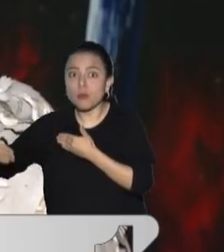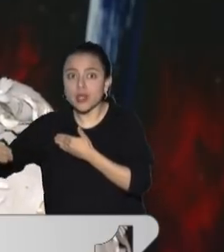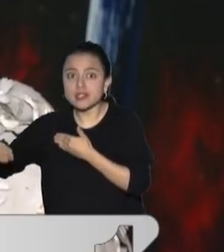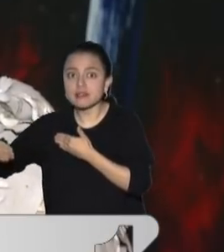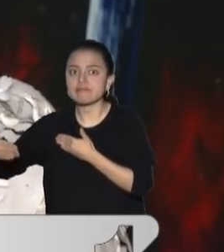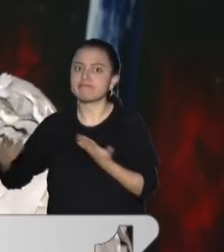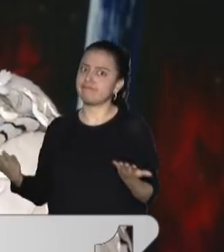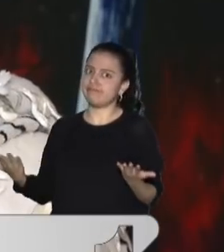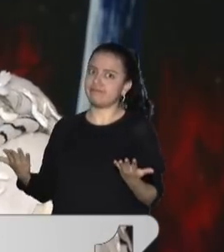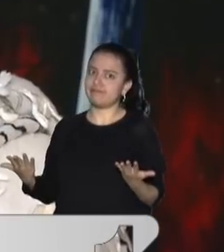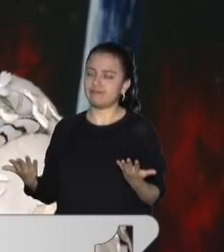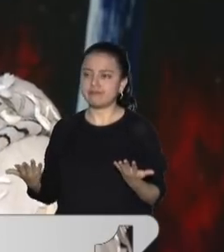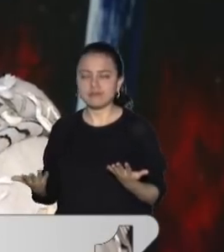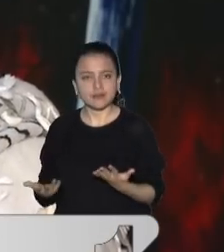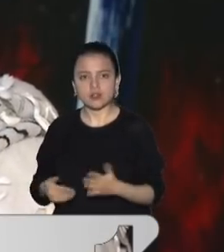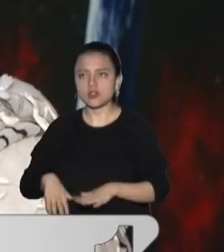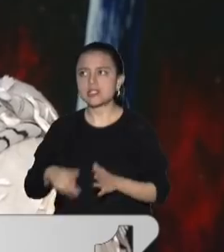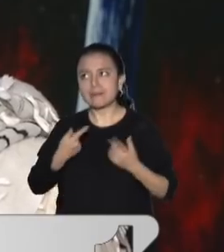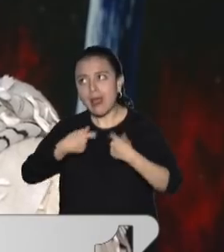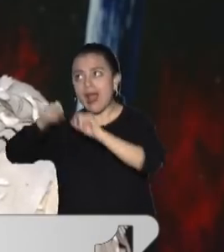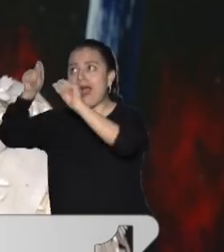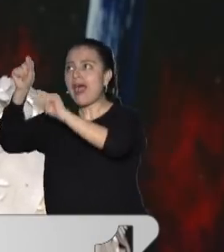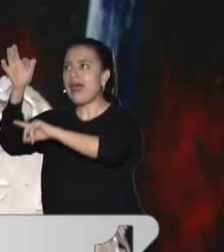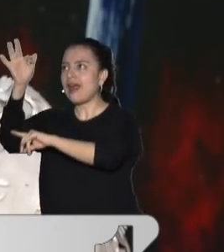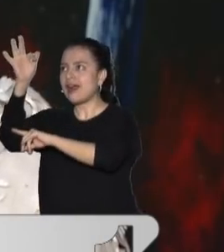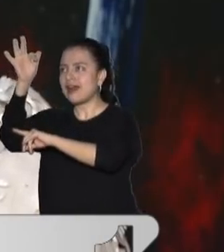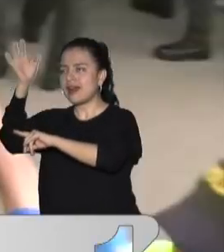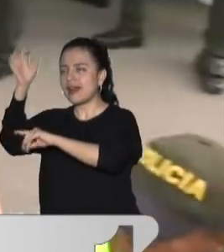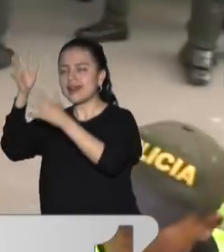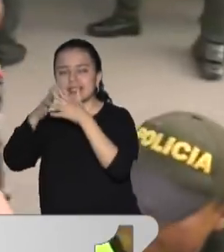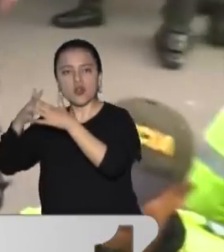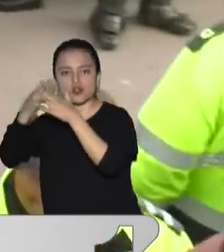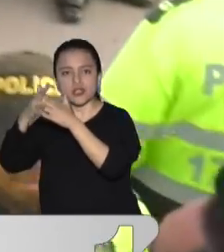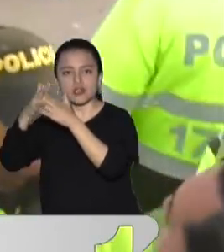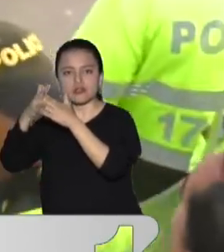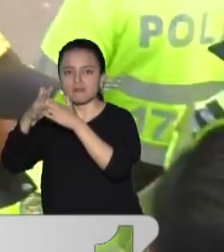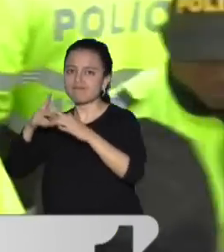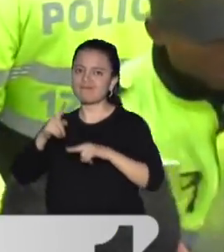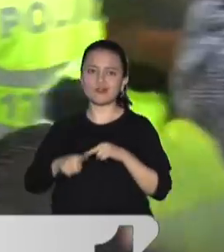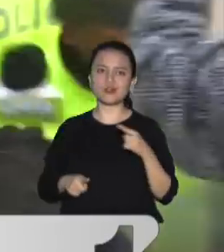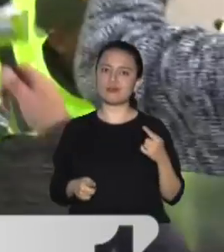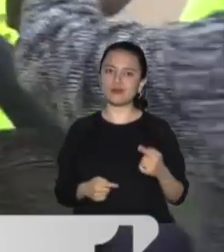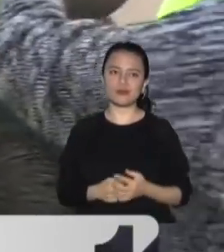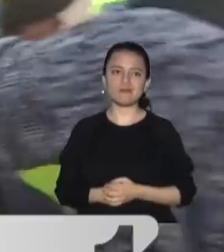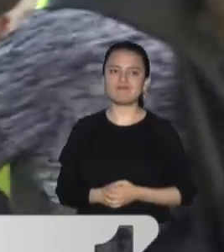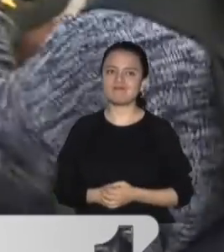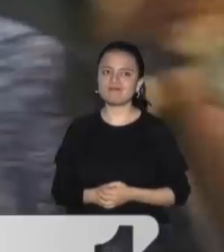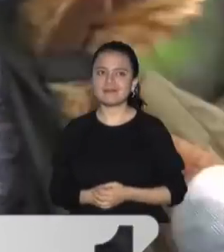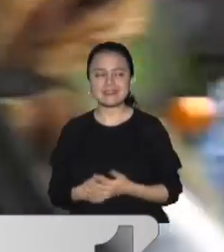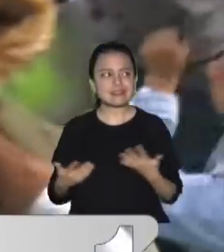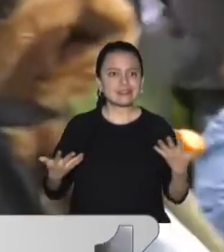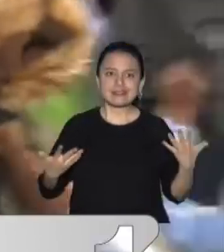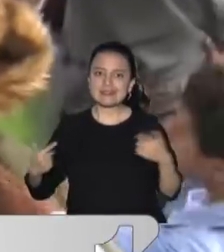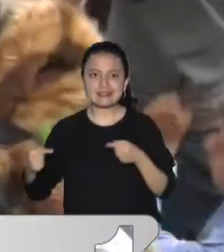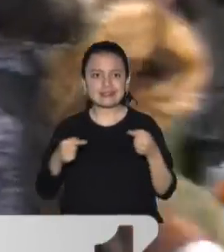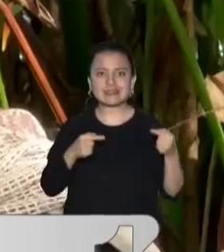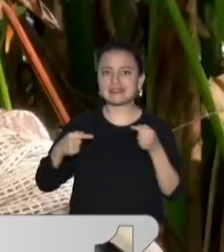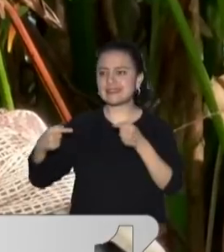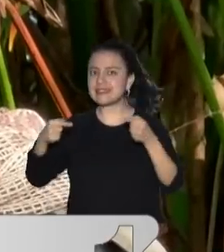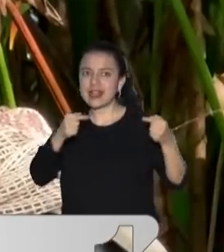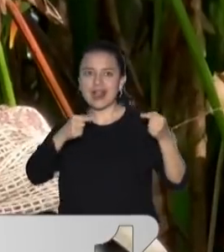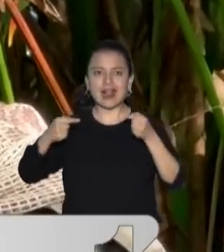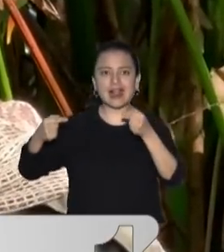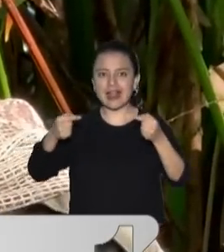en extradición, pero no pudo ser enviado a Estados Unidos por una polémica decisión de la Justicia Especial para la Paz, que además ordenó su libertad